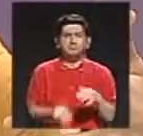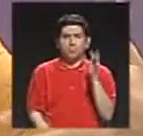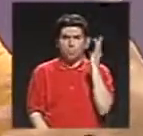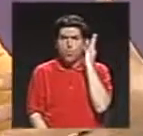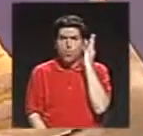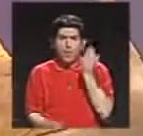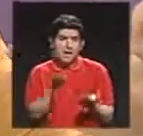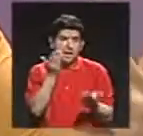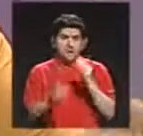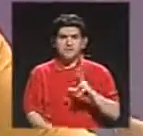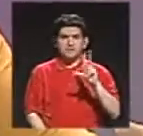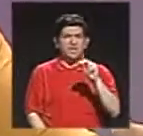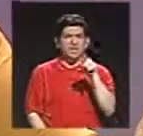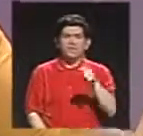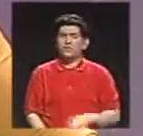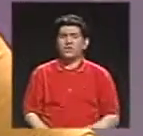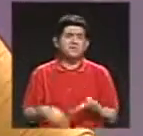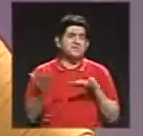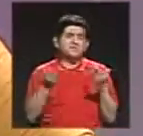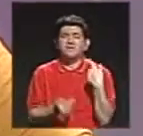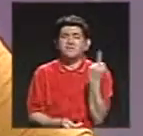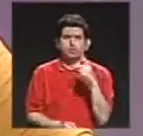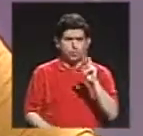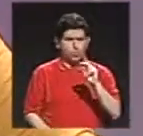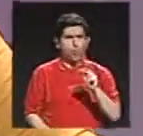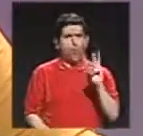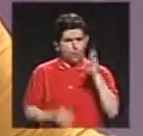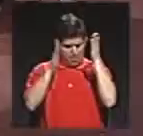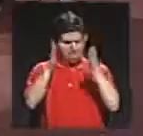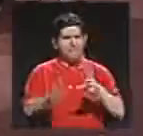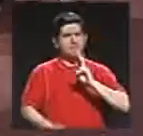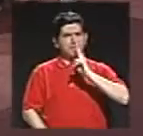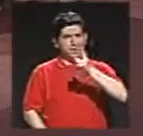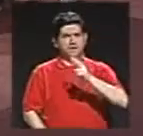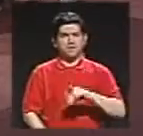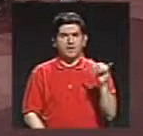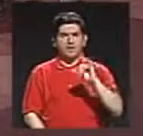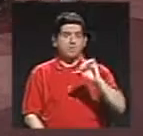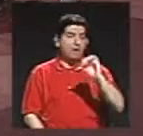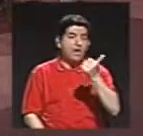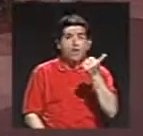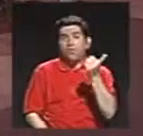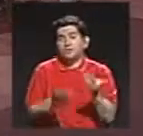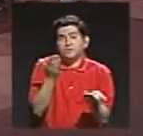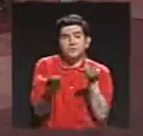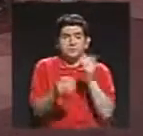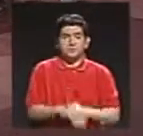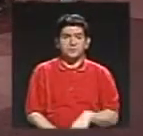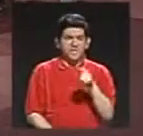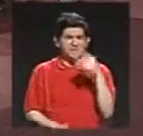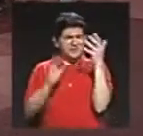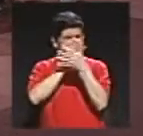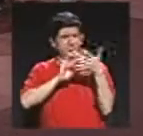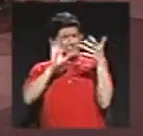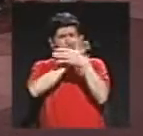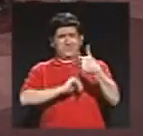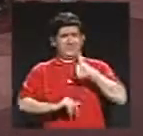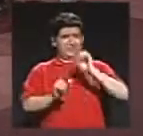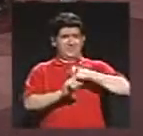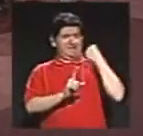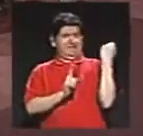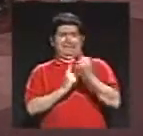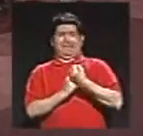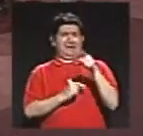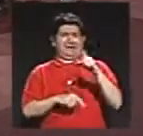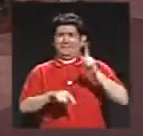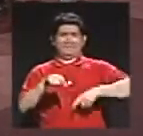mujeres que no son sirvientas sino que son compañeras he encontrado también otros que que los confunde muchísimo la situación